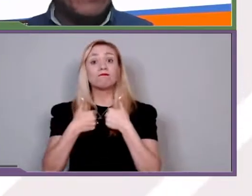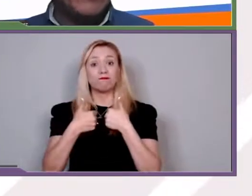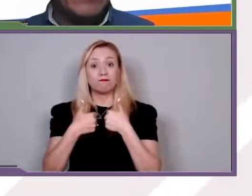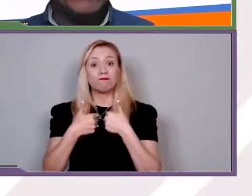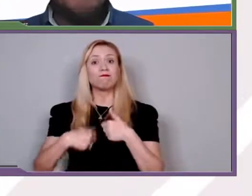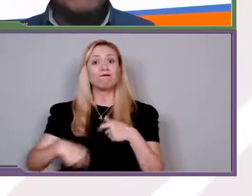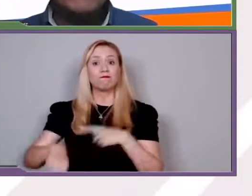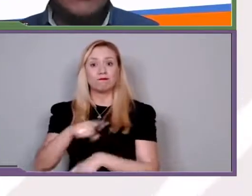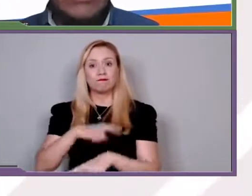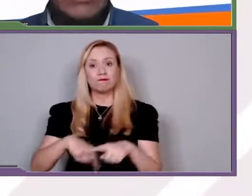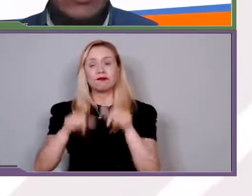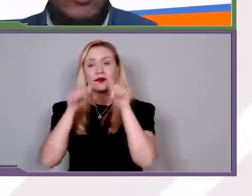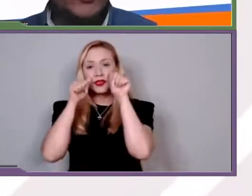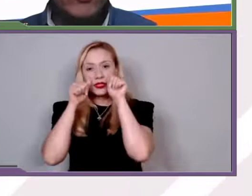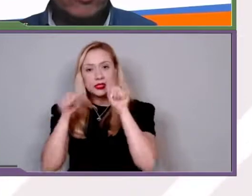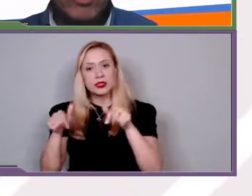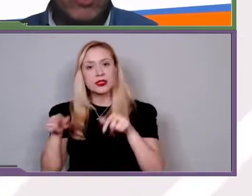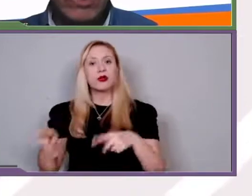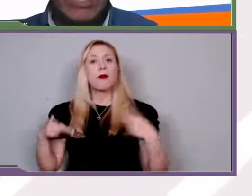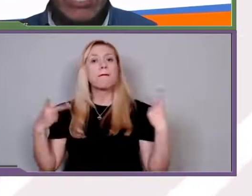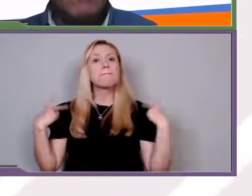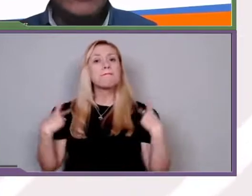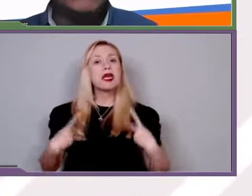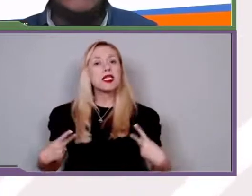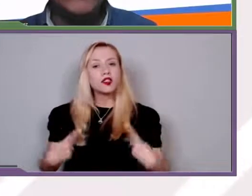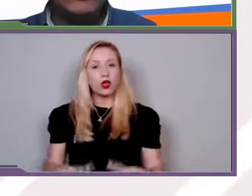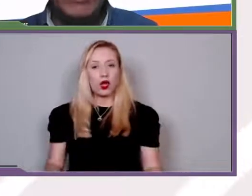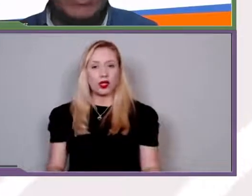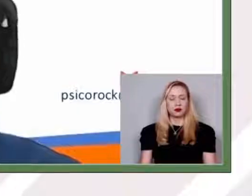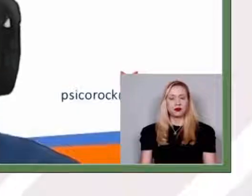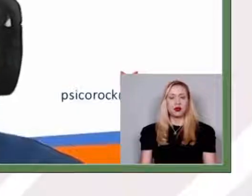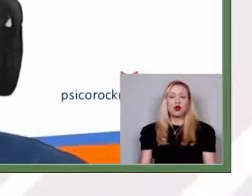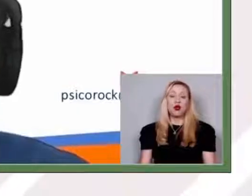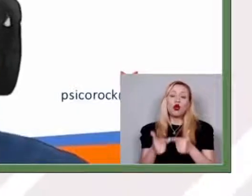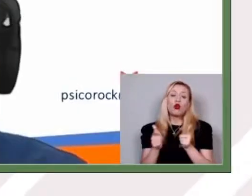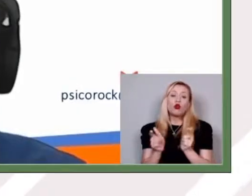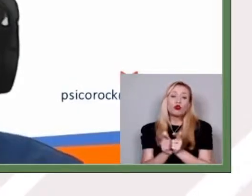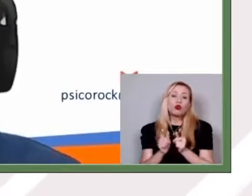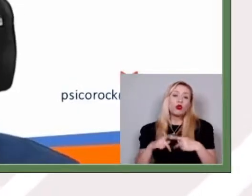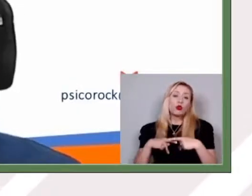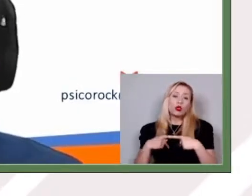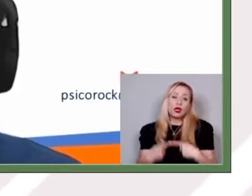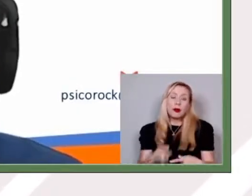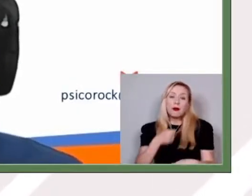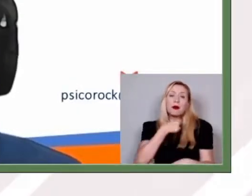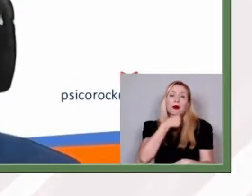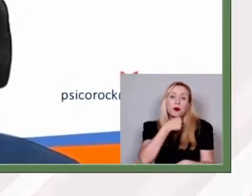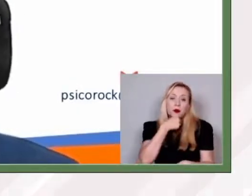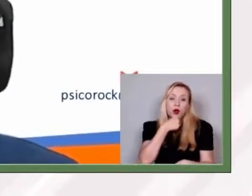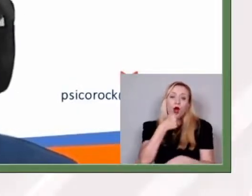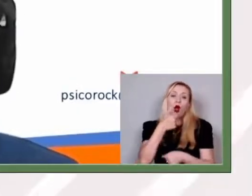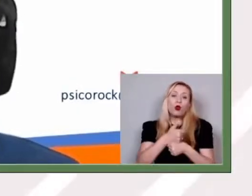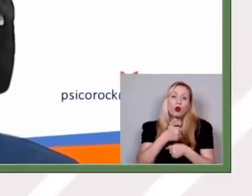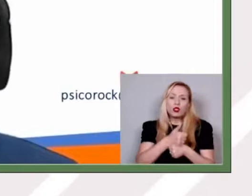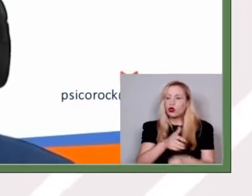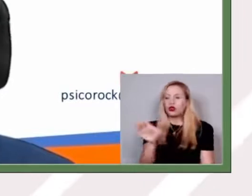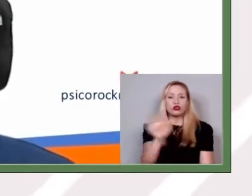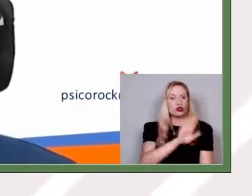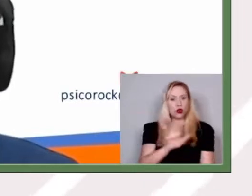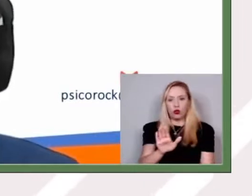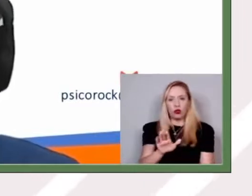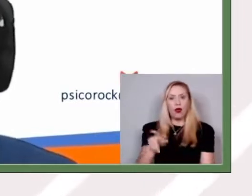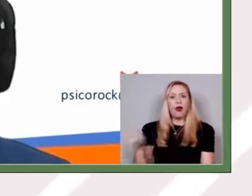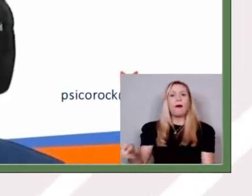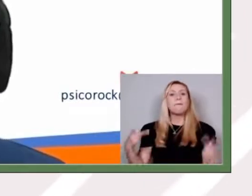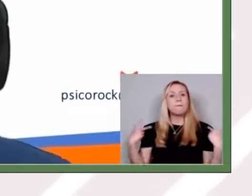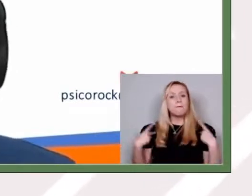social de que son personas, no son grupos vulnerables, no son los viejitos, no son los abuelitos, son personas con una necesidad, con